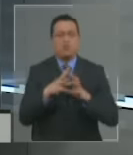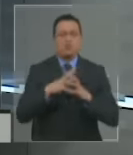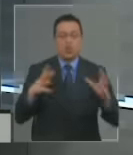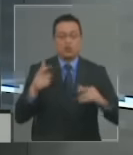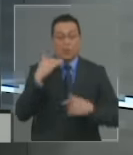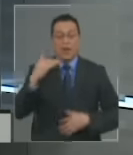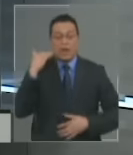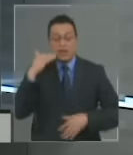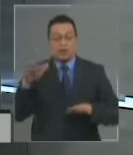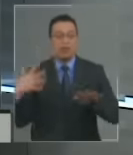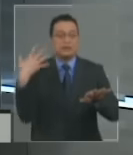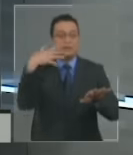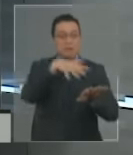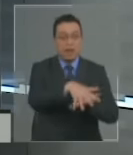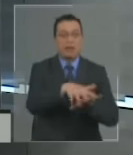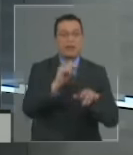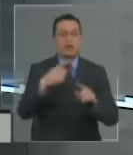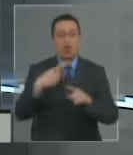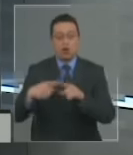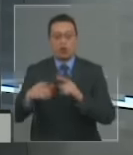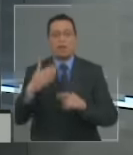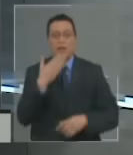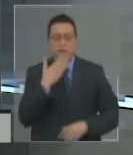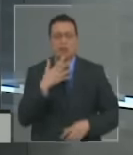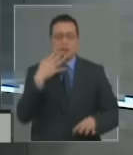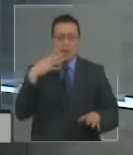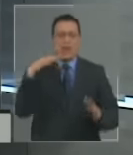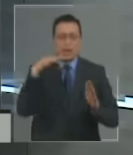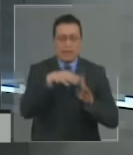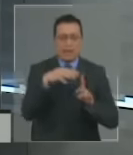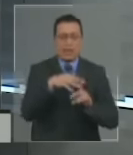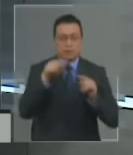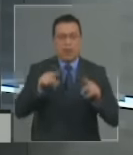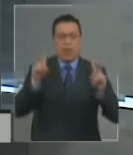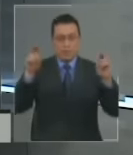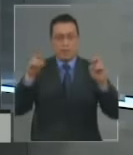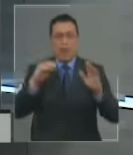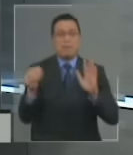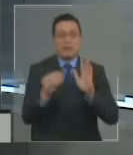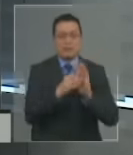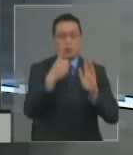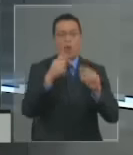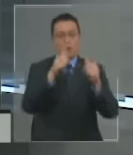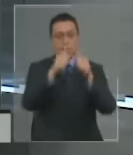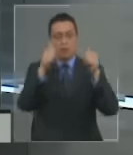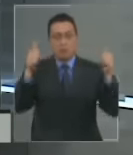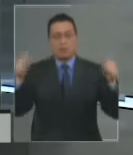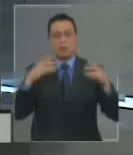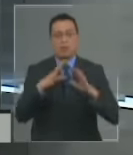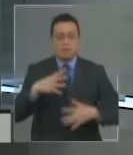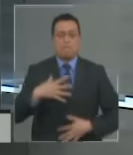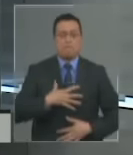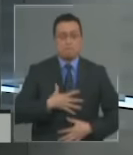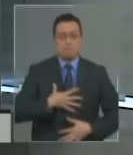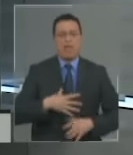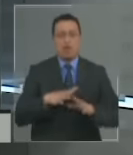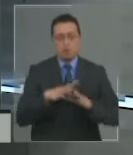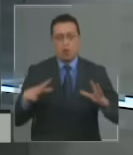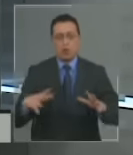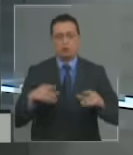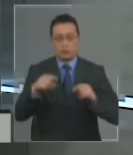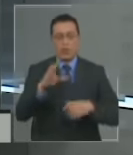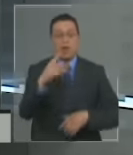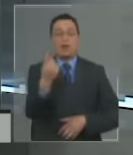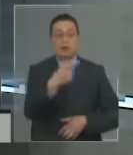los niños inmigrantes y demás. Parte de los temas que están presentes en una campaña marcada por el miedo. Los británicos